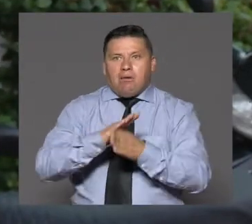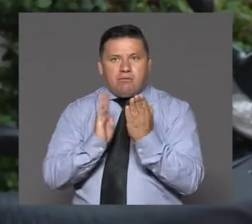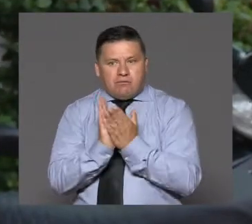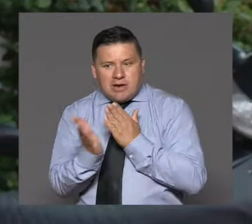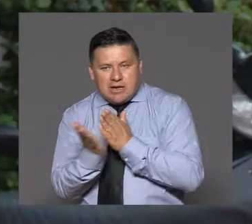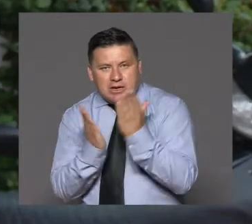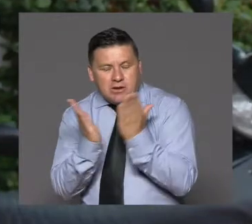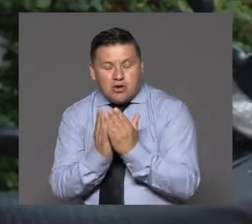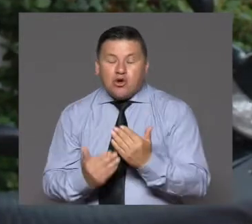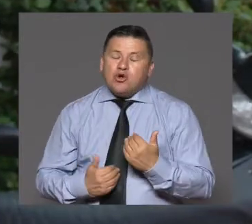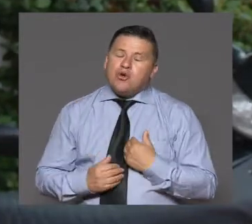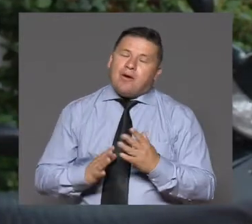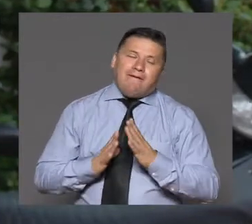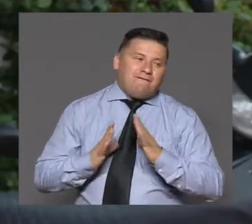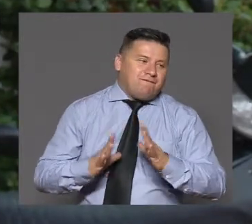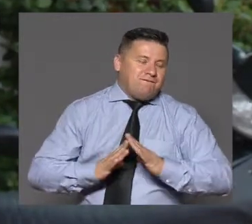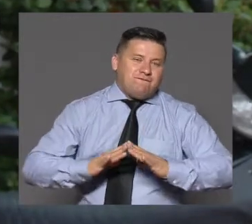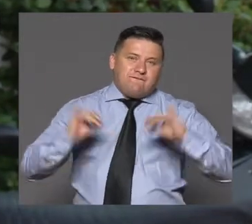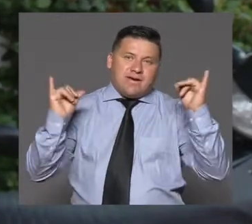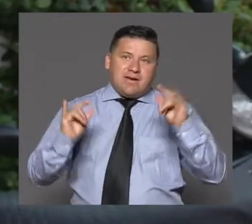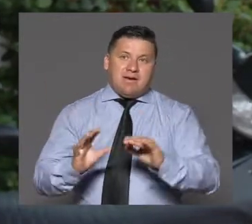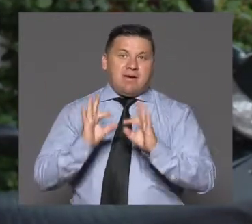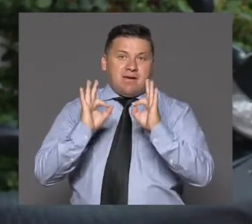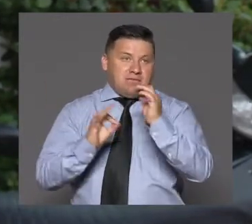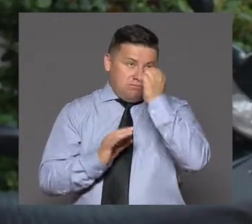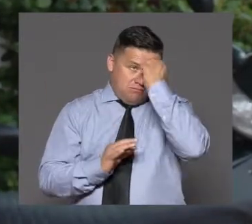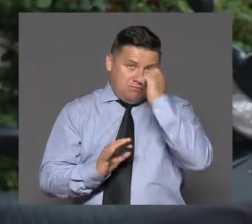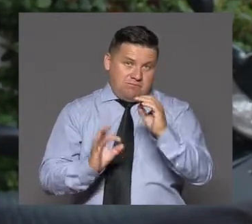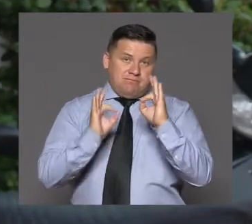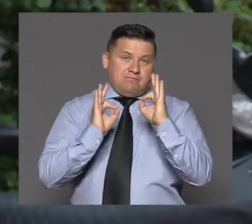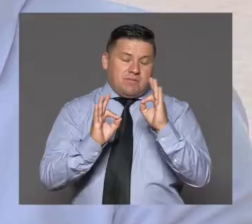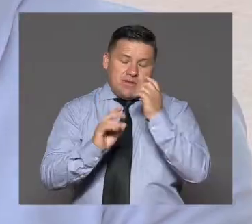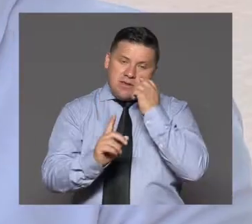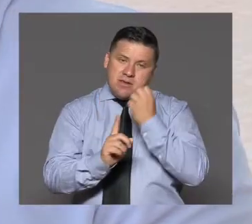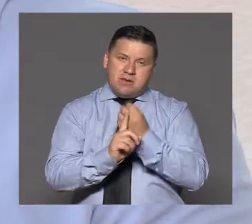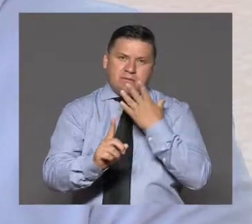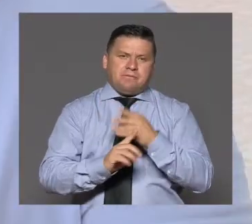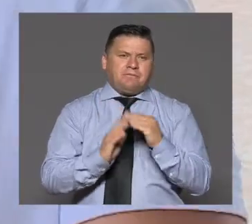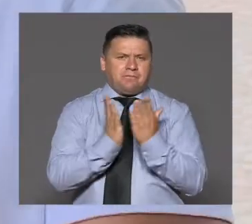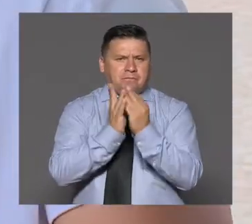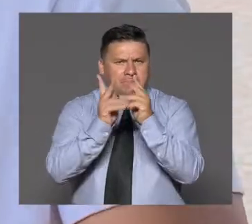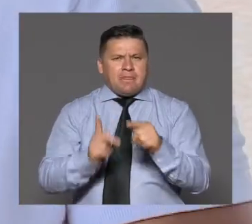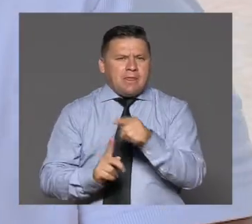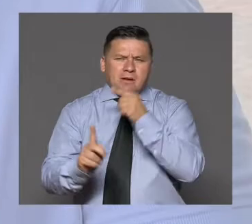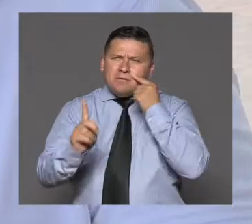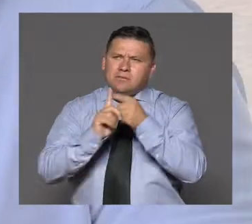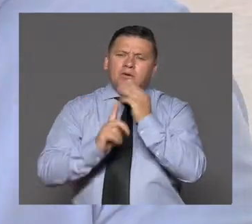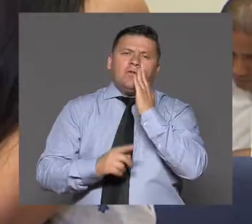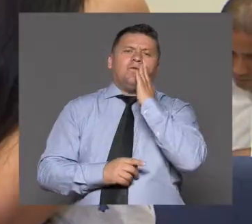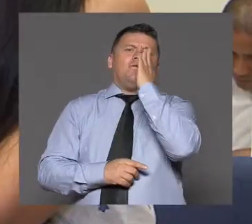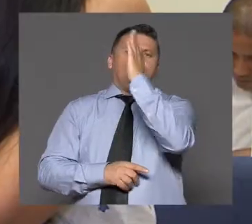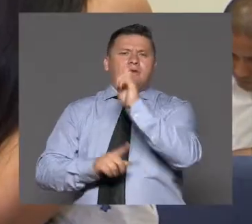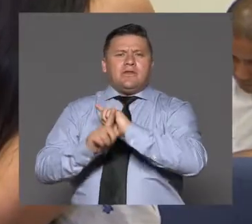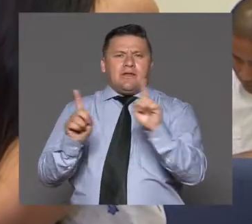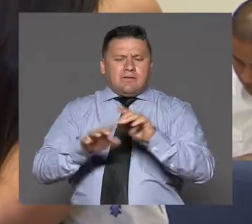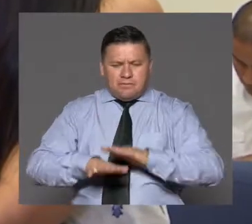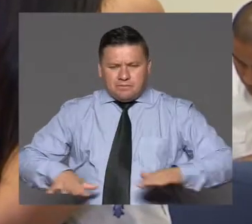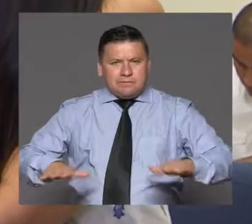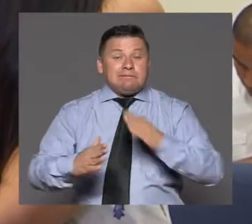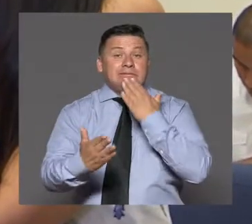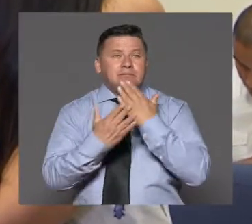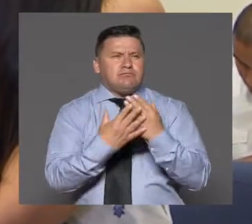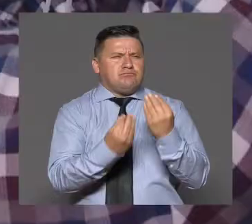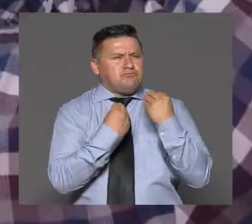adelante mi carrera. Estoy muy feliz. La calidad de los docentes es impresionante. Los estudiantes proyectan su futuro desde diversos campos. Gracias